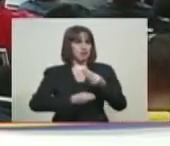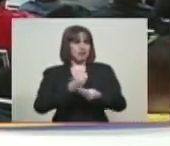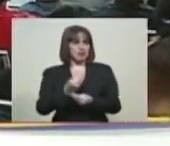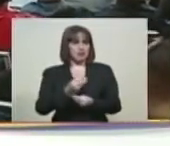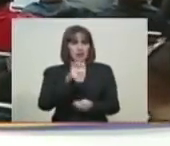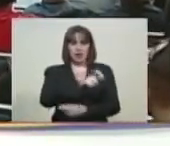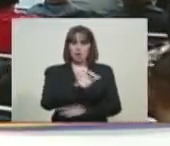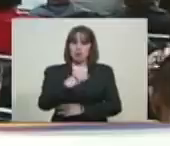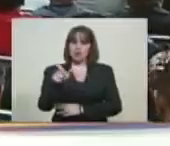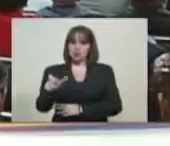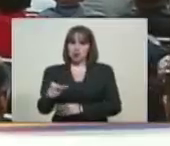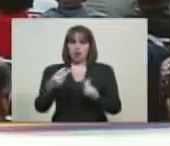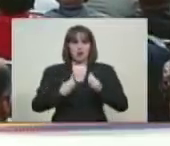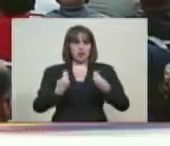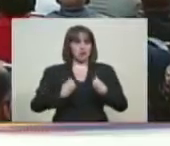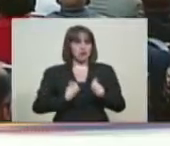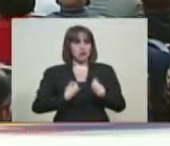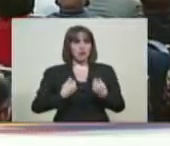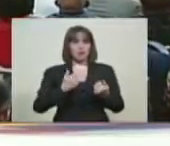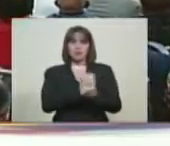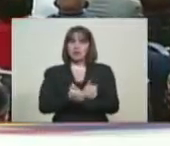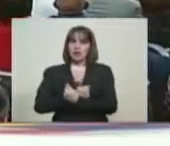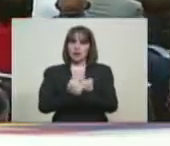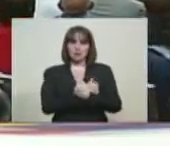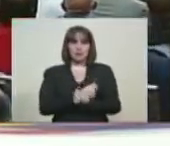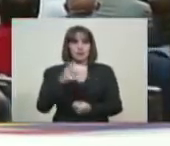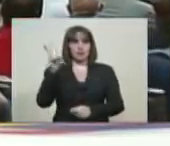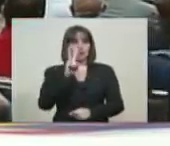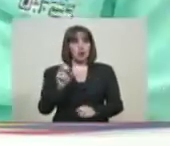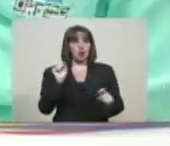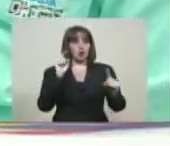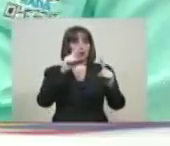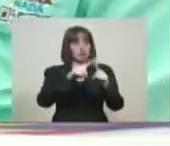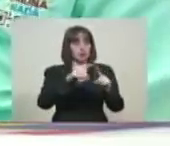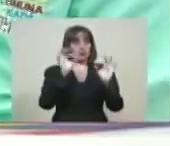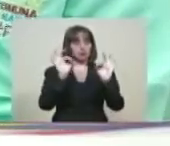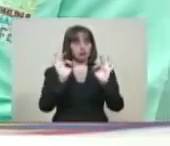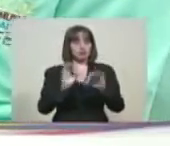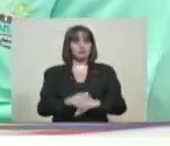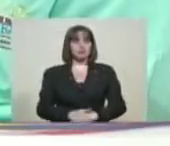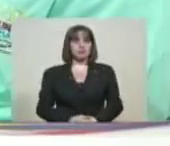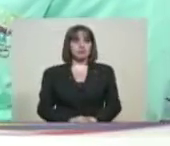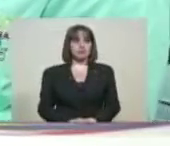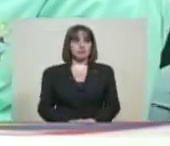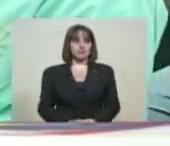ciudadanos y ciudadanas de nuestra amada venezuela si el objetivo central